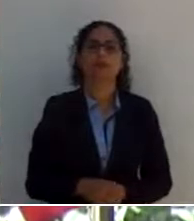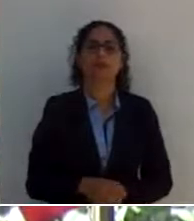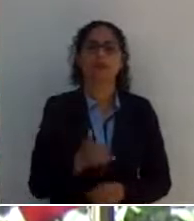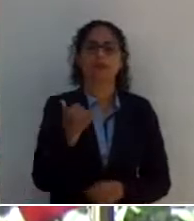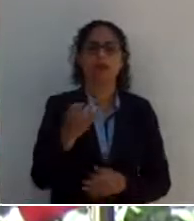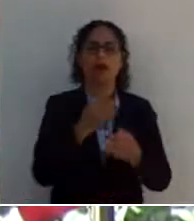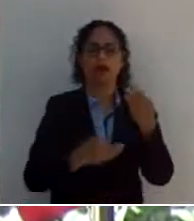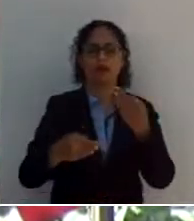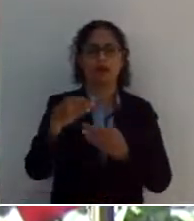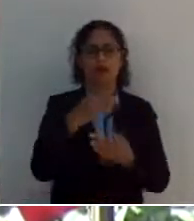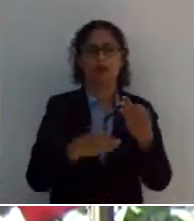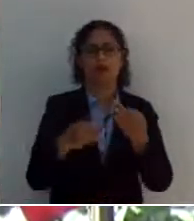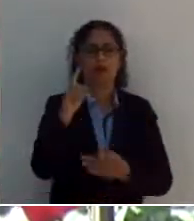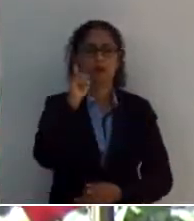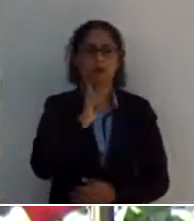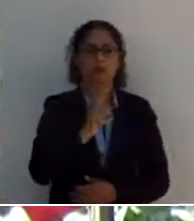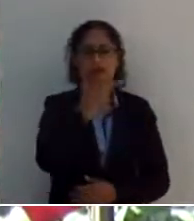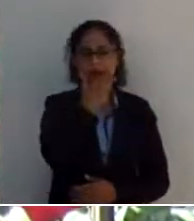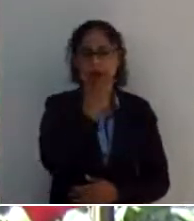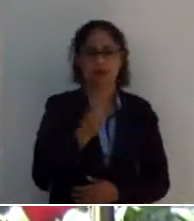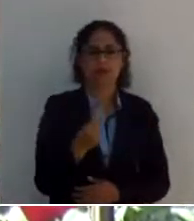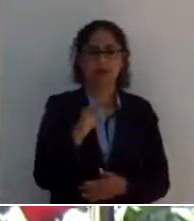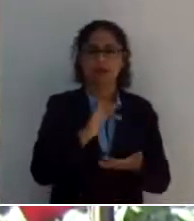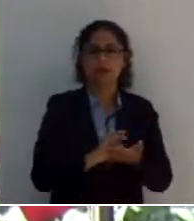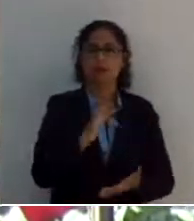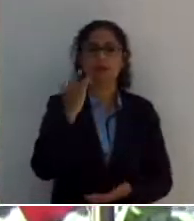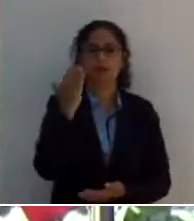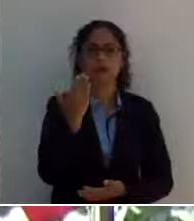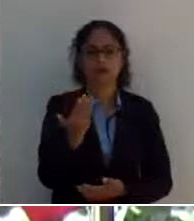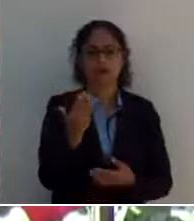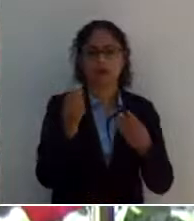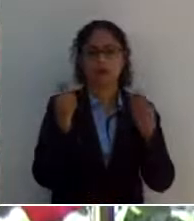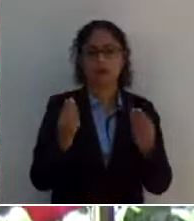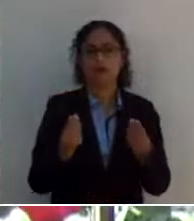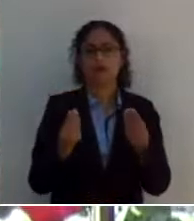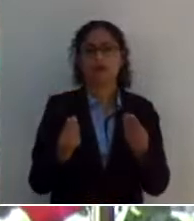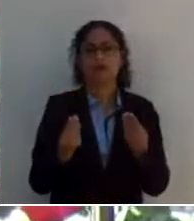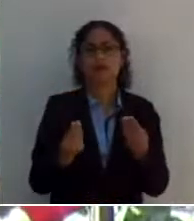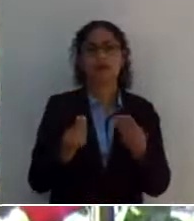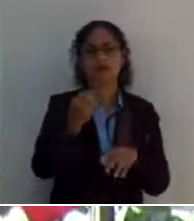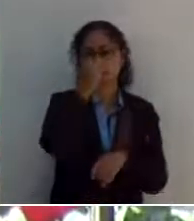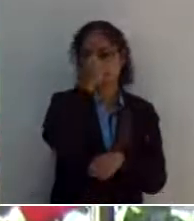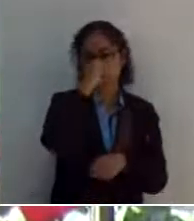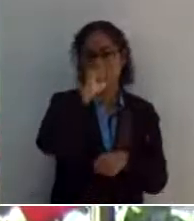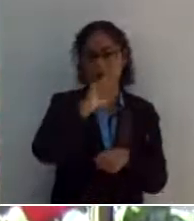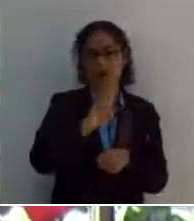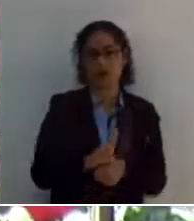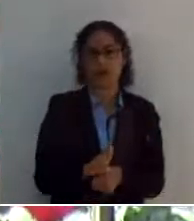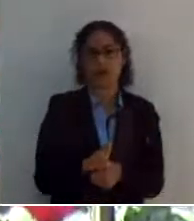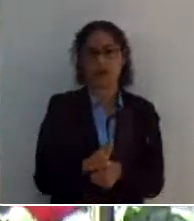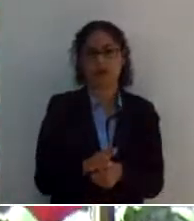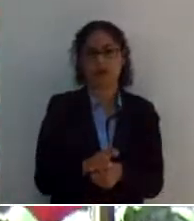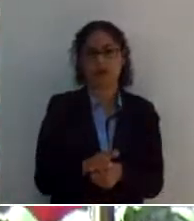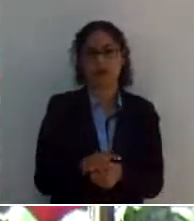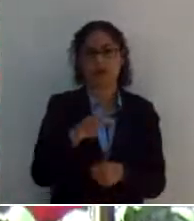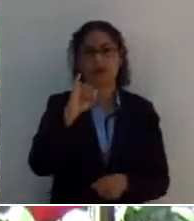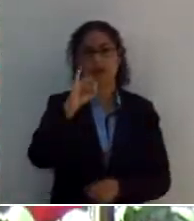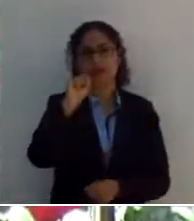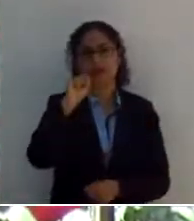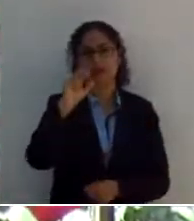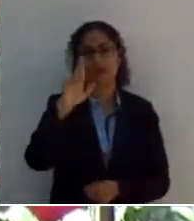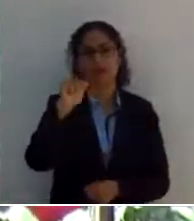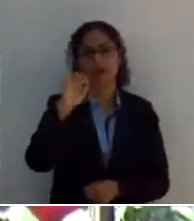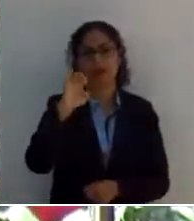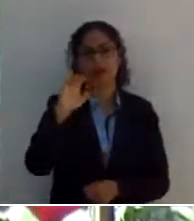a todas y a todos, agradecerle mucho al secretario Israel Patrón